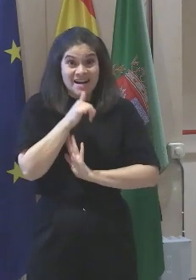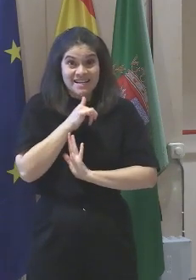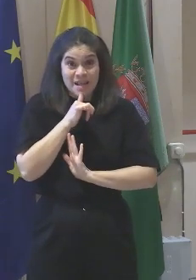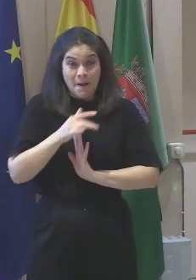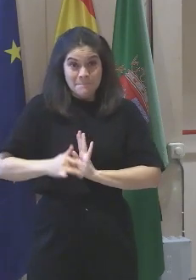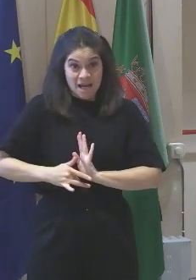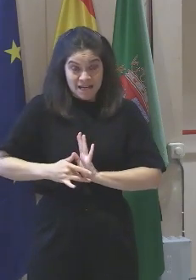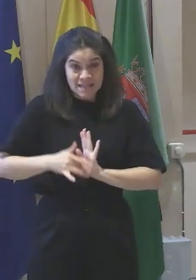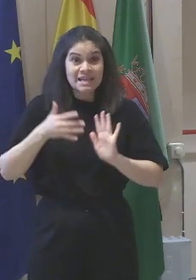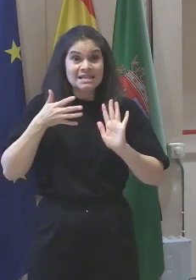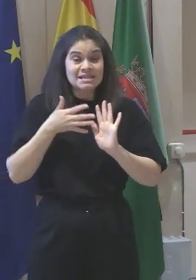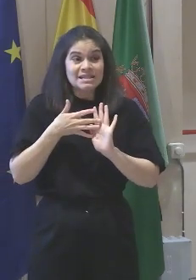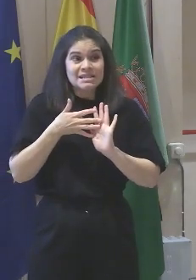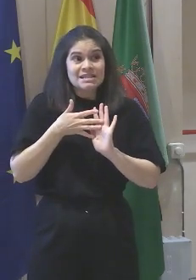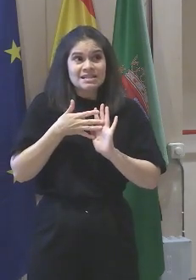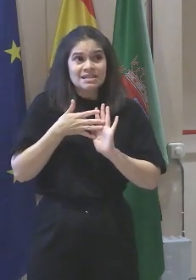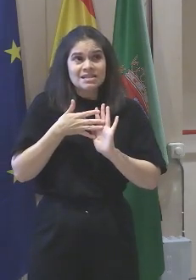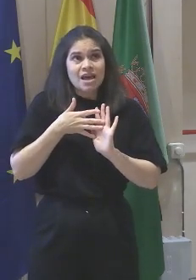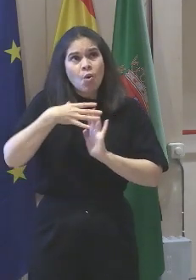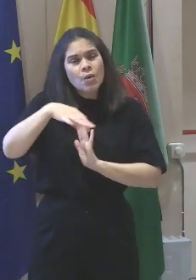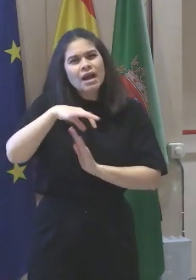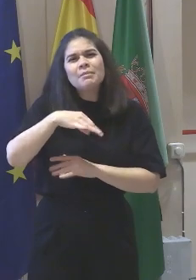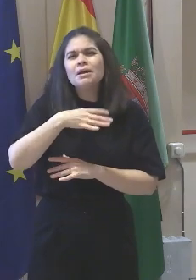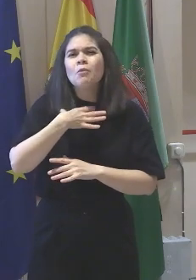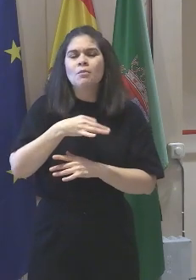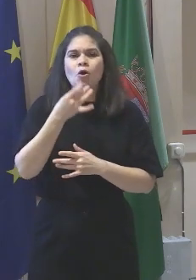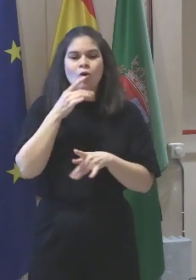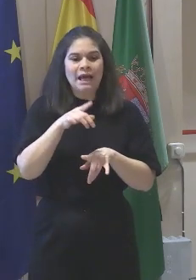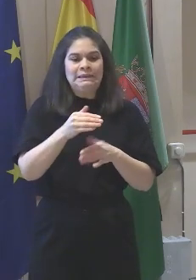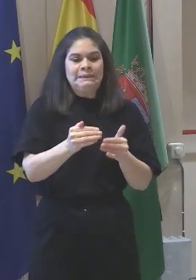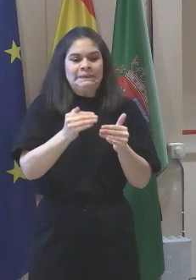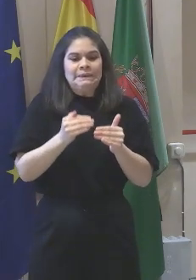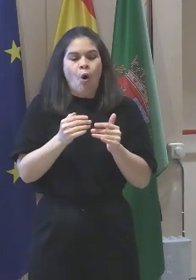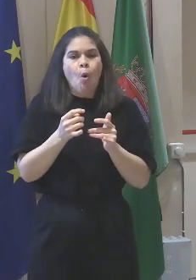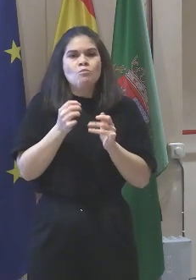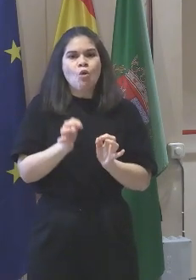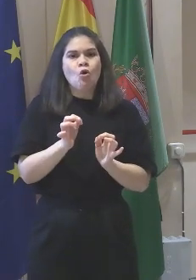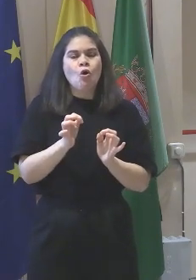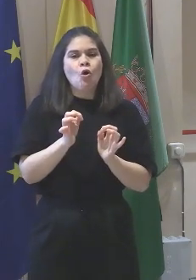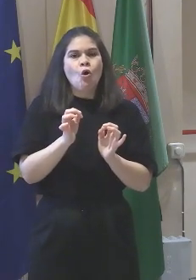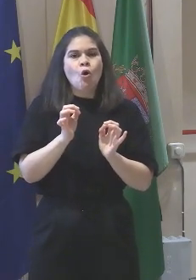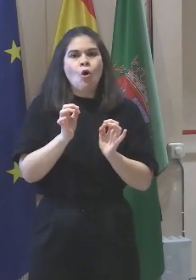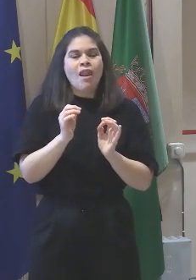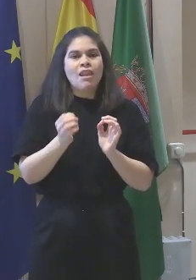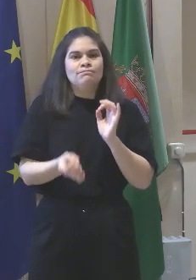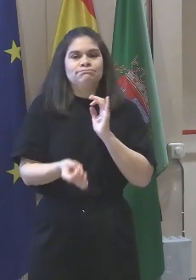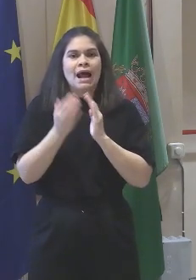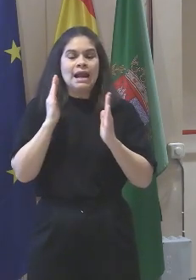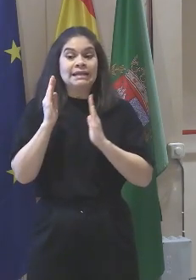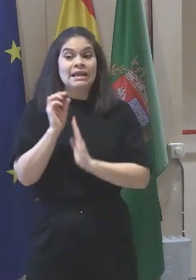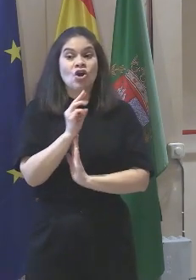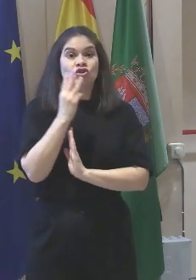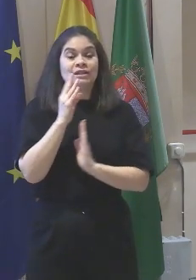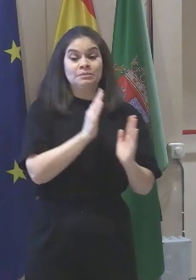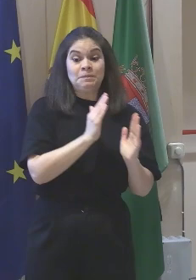aunque solo pudiéramos retrasar un poquito la aparición del estadio 3 o mantener durante más